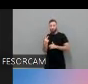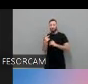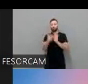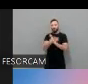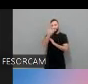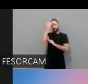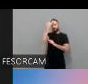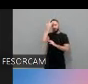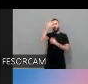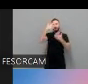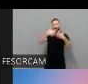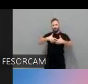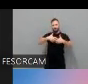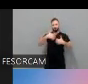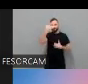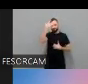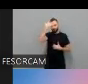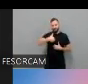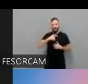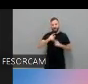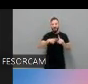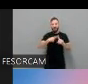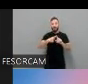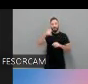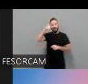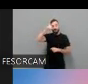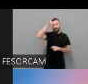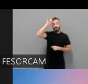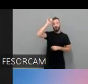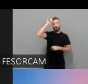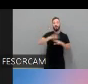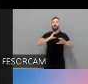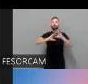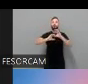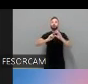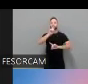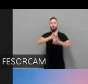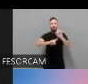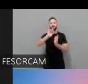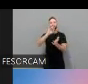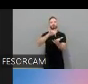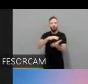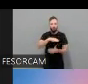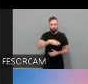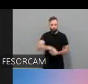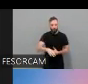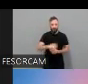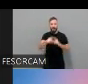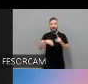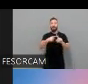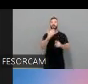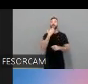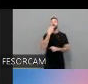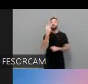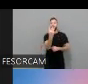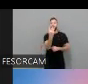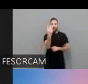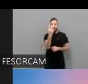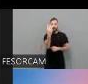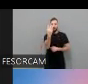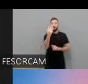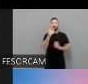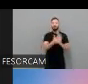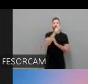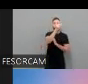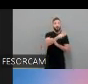presentar dificultades en la adquisición de la comunicación. Hemos visto también cómo cuando cumplimos los 3 años de vida, los seres humanos ya